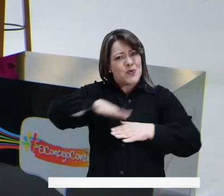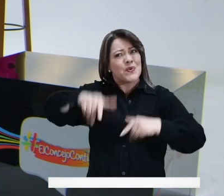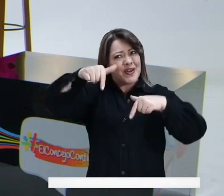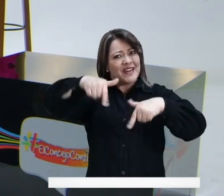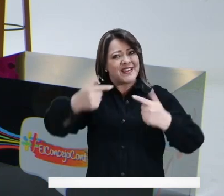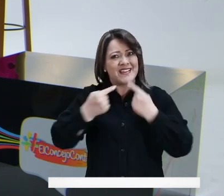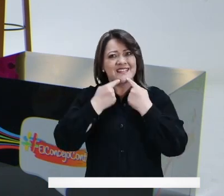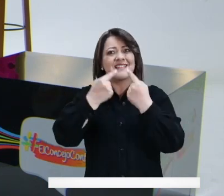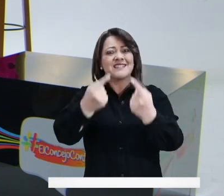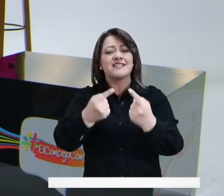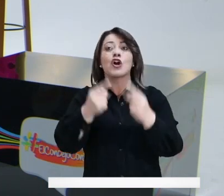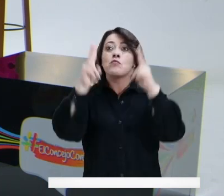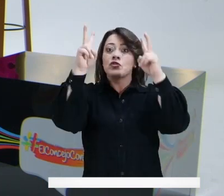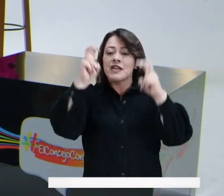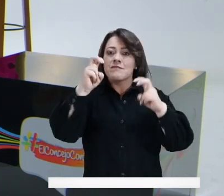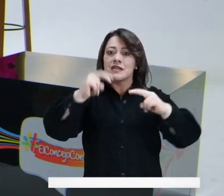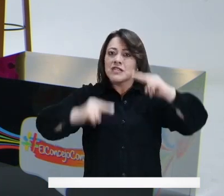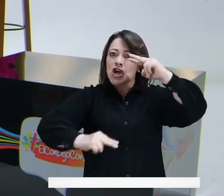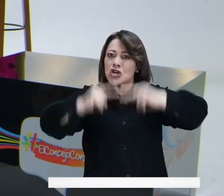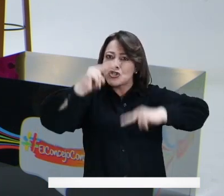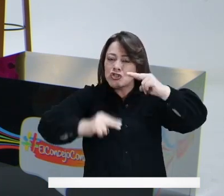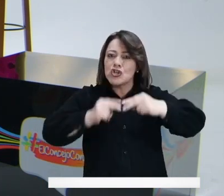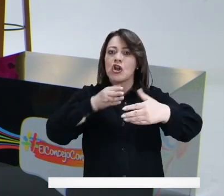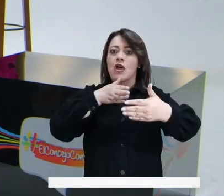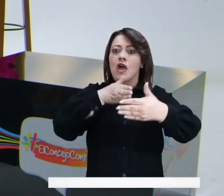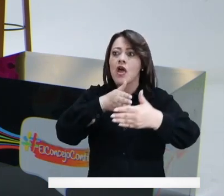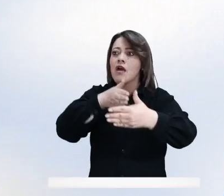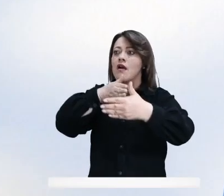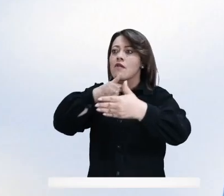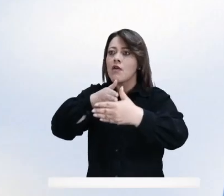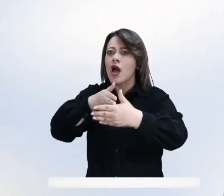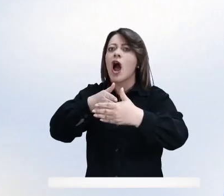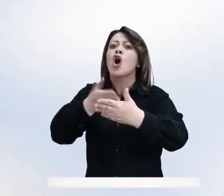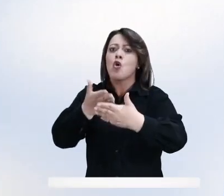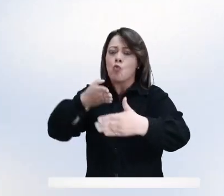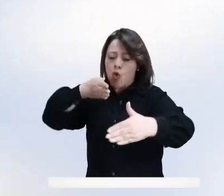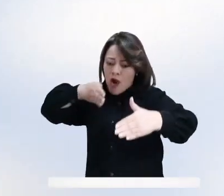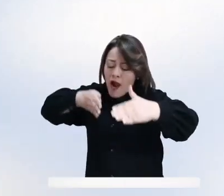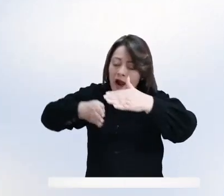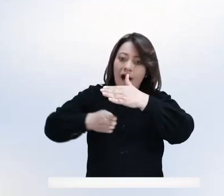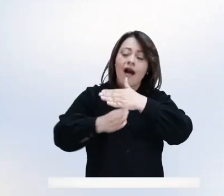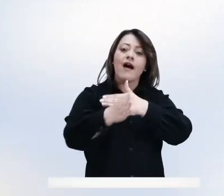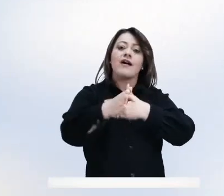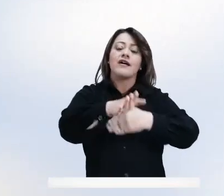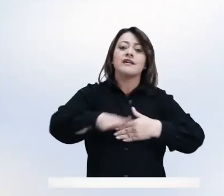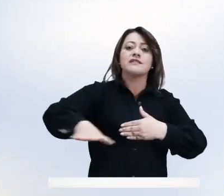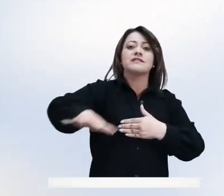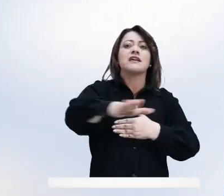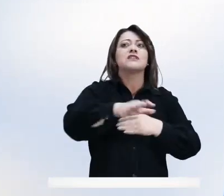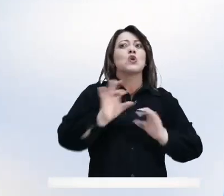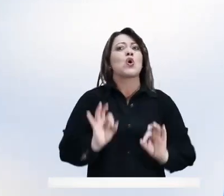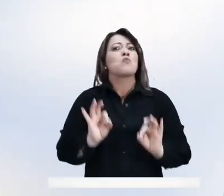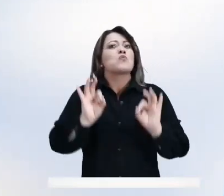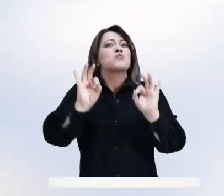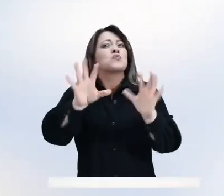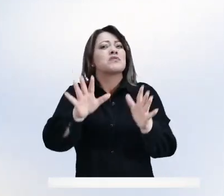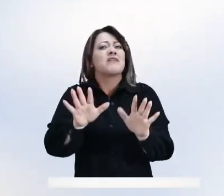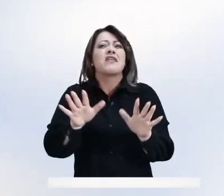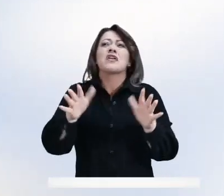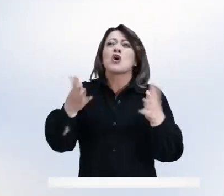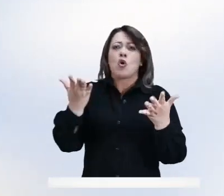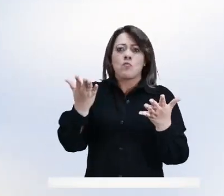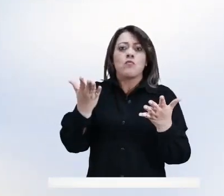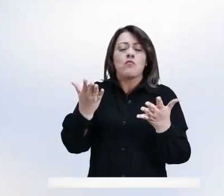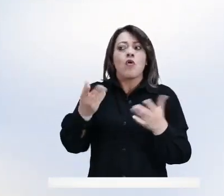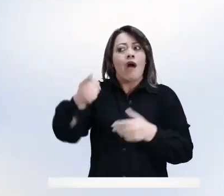programa sobre los temas de infraestructura, sobre las barreras, sobre el acceso a todas las oportunidades que